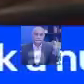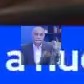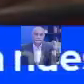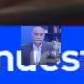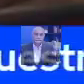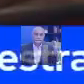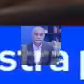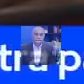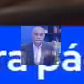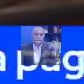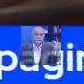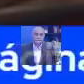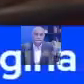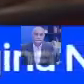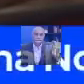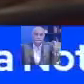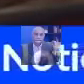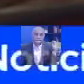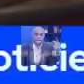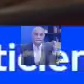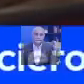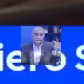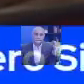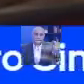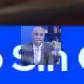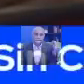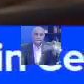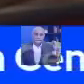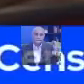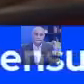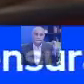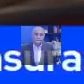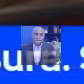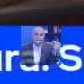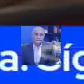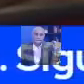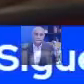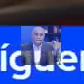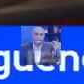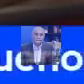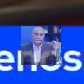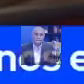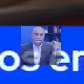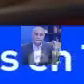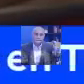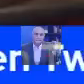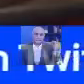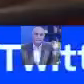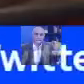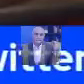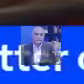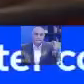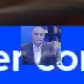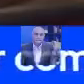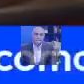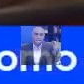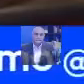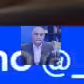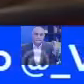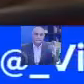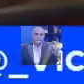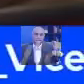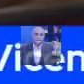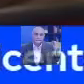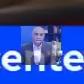Montana, es el responsable de lavado de dinero y también de la compra masiva de armamento. ¿Cómo ves